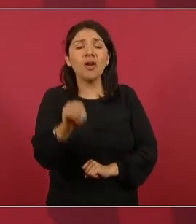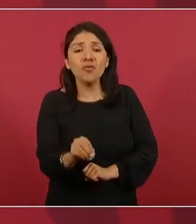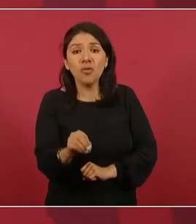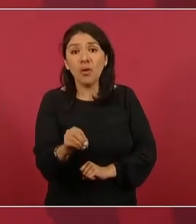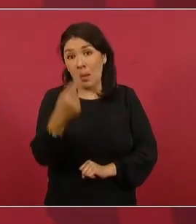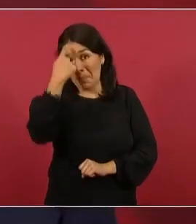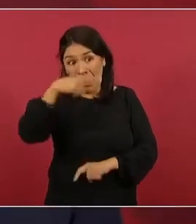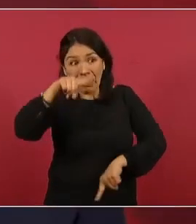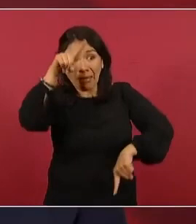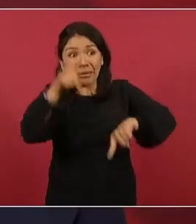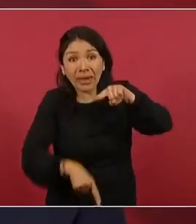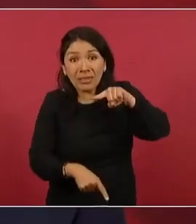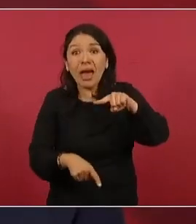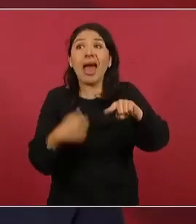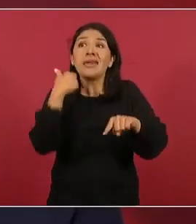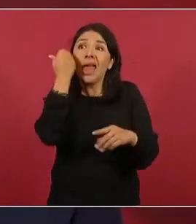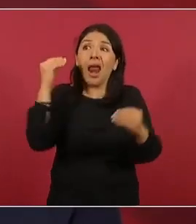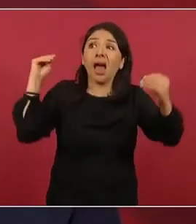que valga.